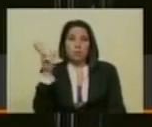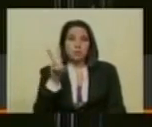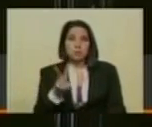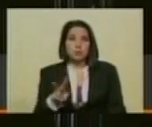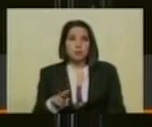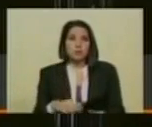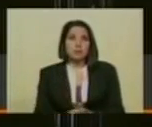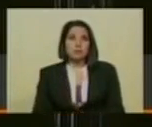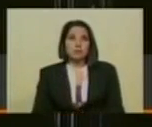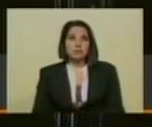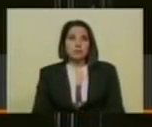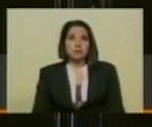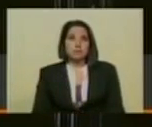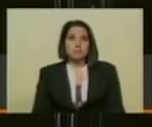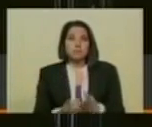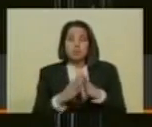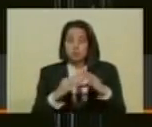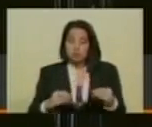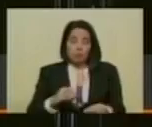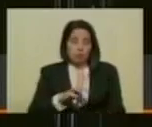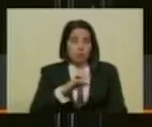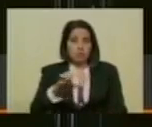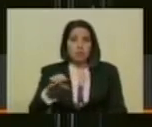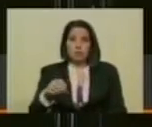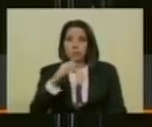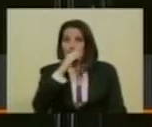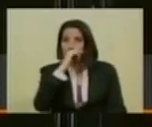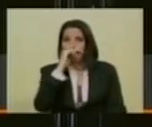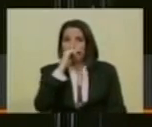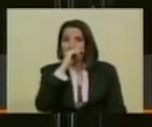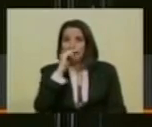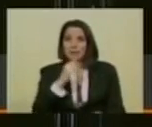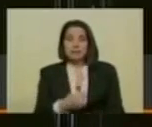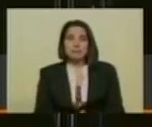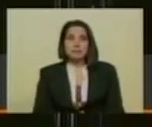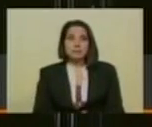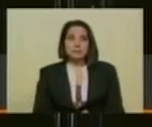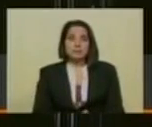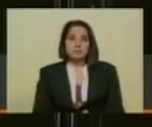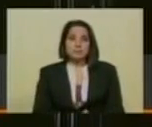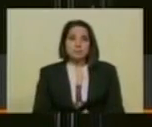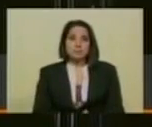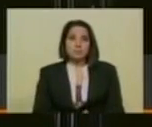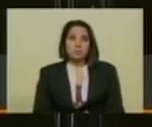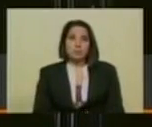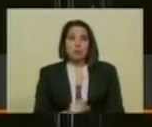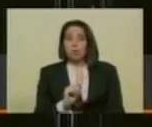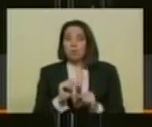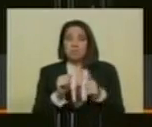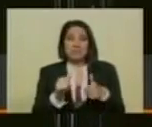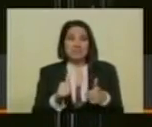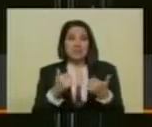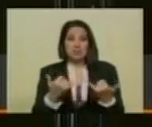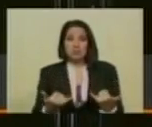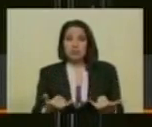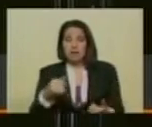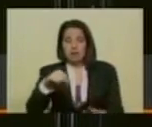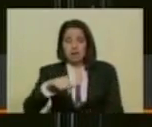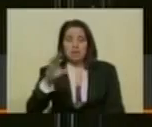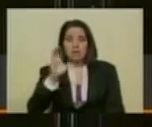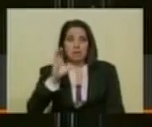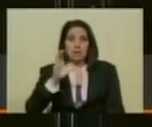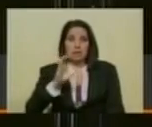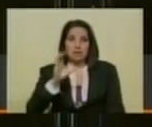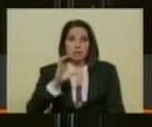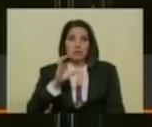de todos los estados prácticamente, con una concentración de fuego principal en la región capital,